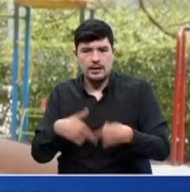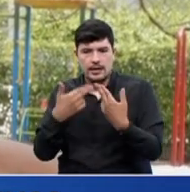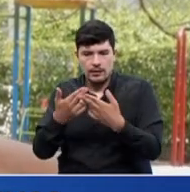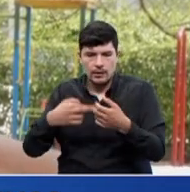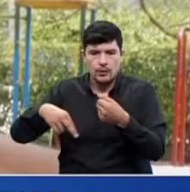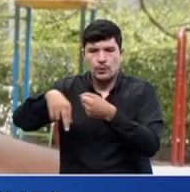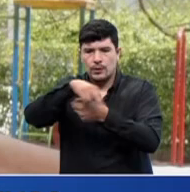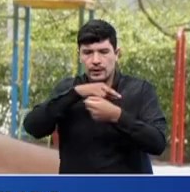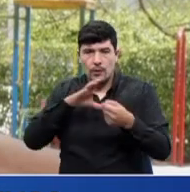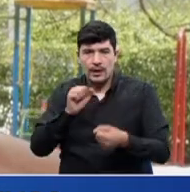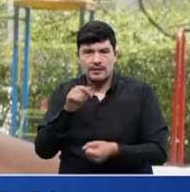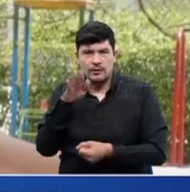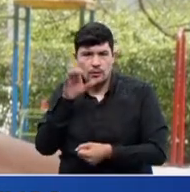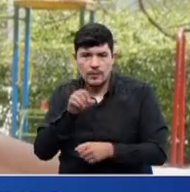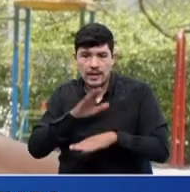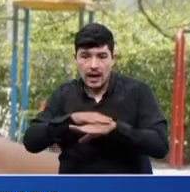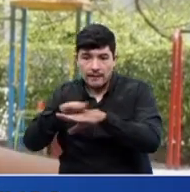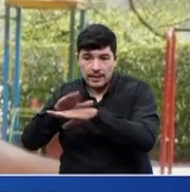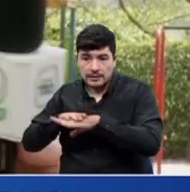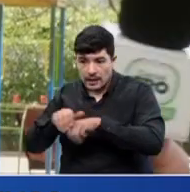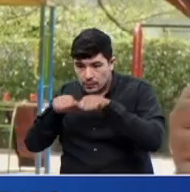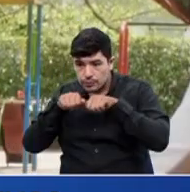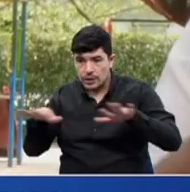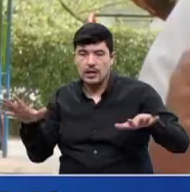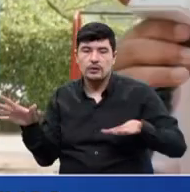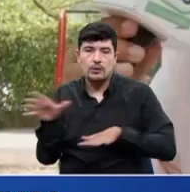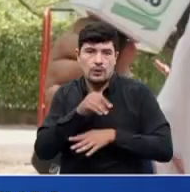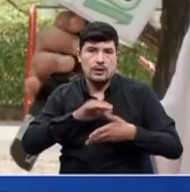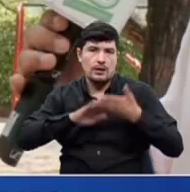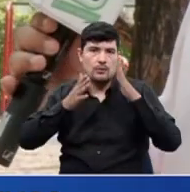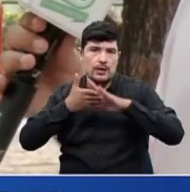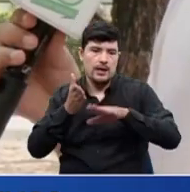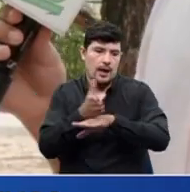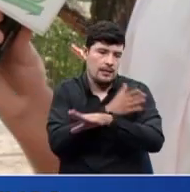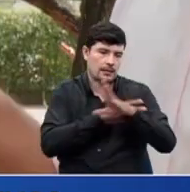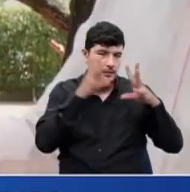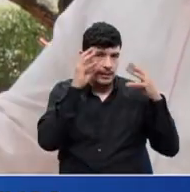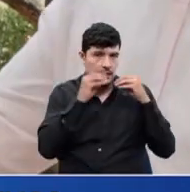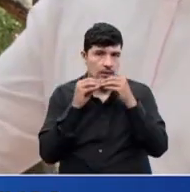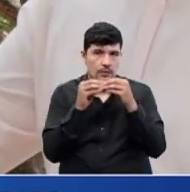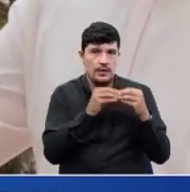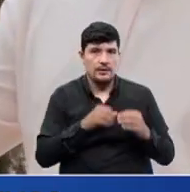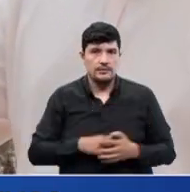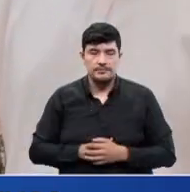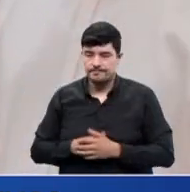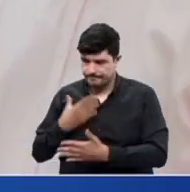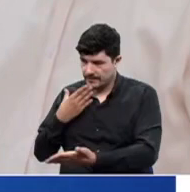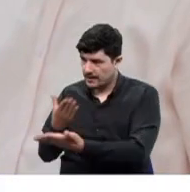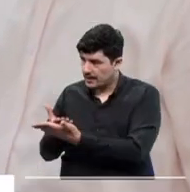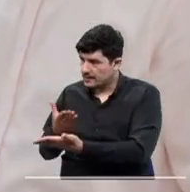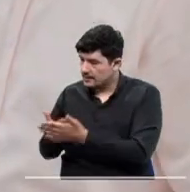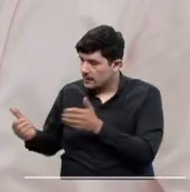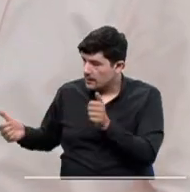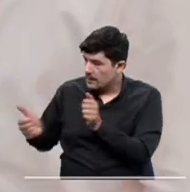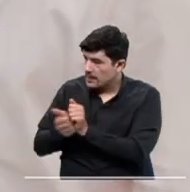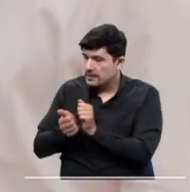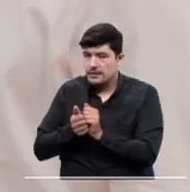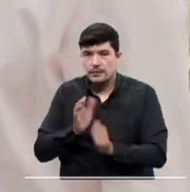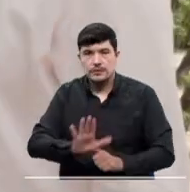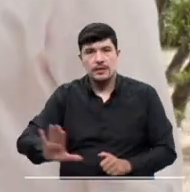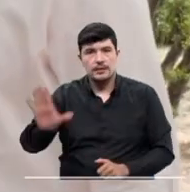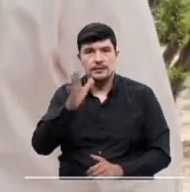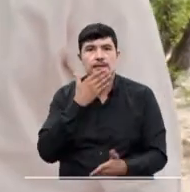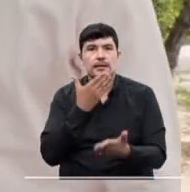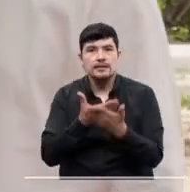del Catatumbo a informarle a las comunidades de lo que hemos acordado. Muy bien, Guillermo, gracias por acompañarnos hasta ahora la tarde. A ustedes muy amable y a toda la audiencia un saludo muy